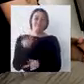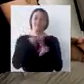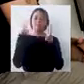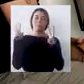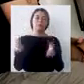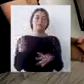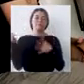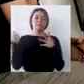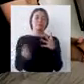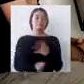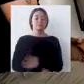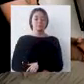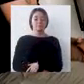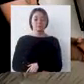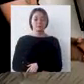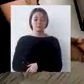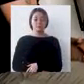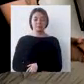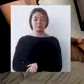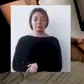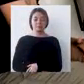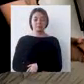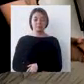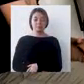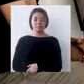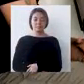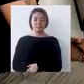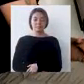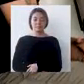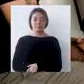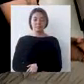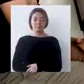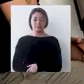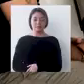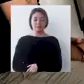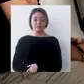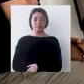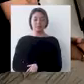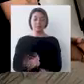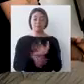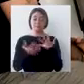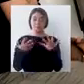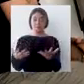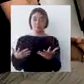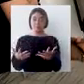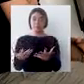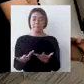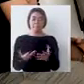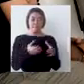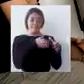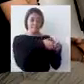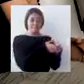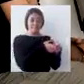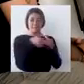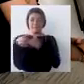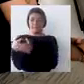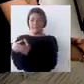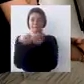permites, hay un elemento común en estos clubes,